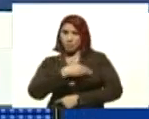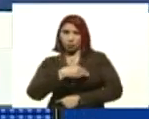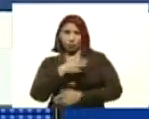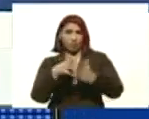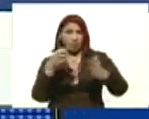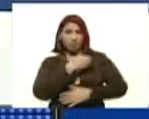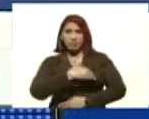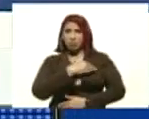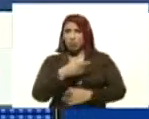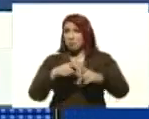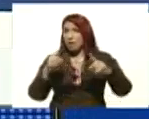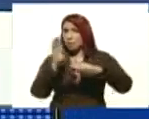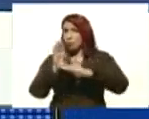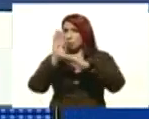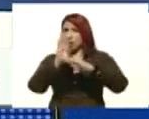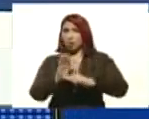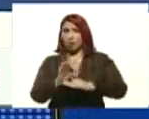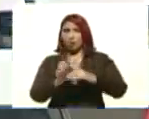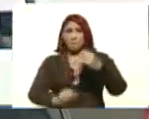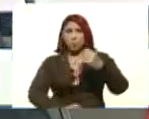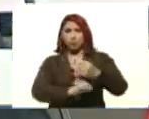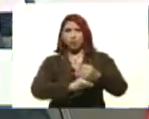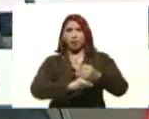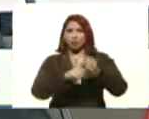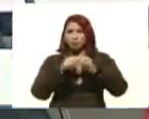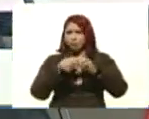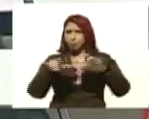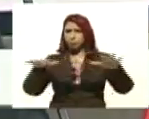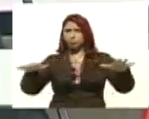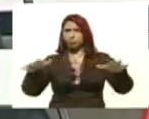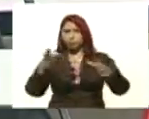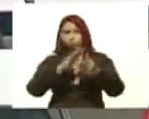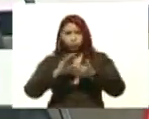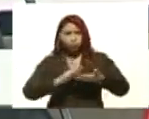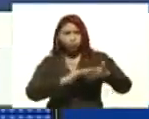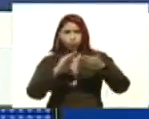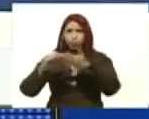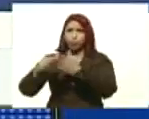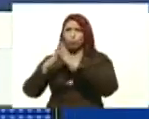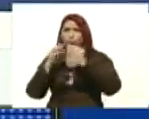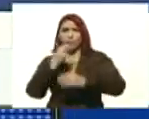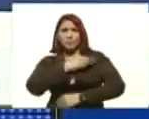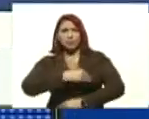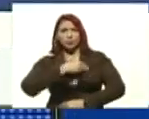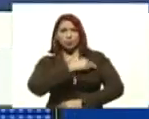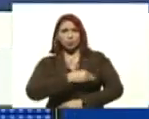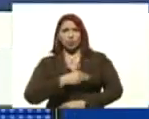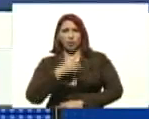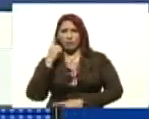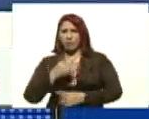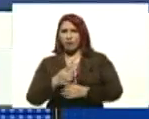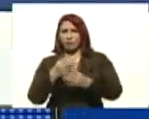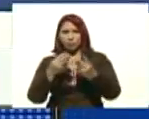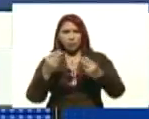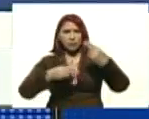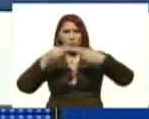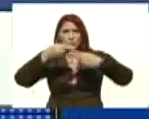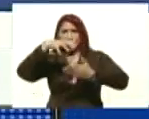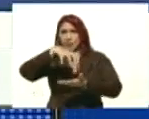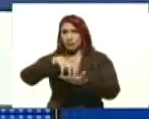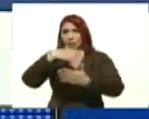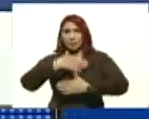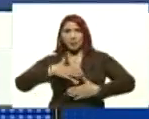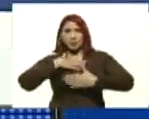misiones, para proteger, apoyar, expandir y recuperar todas las misiones, que es recuperar y construir el estado de